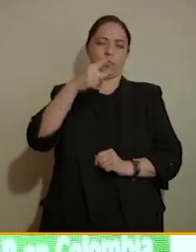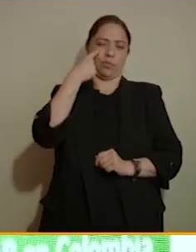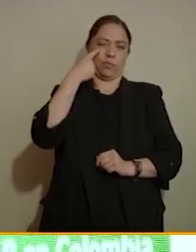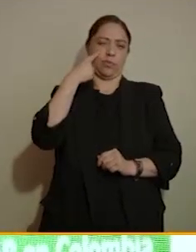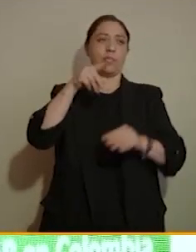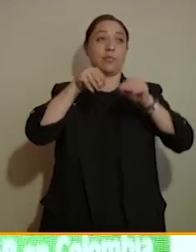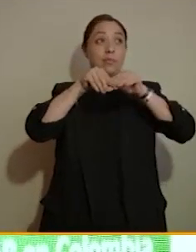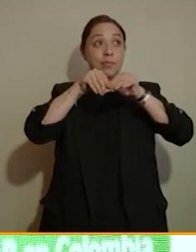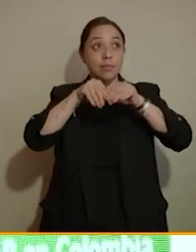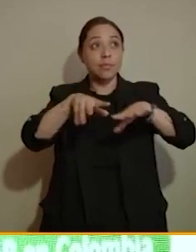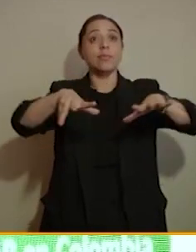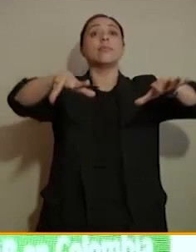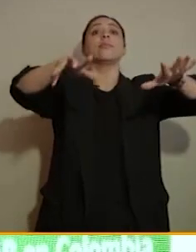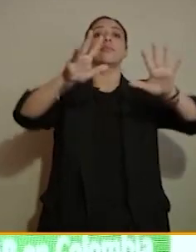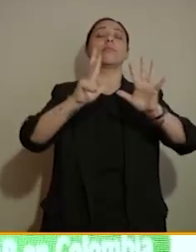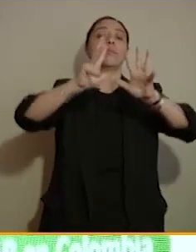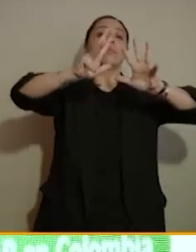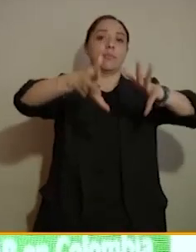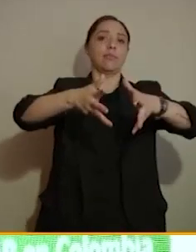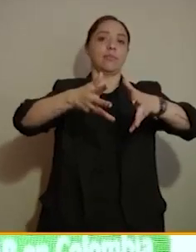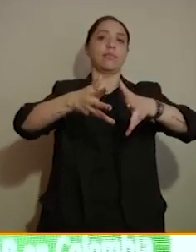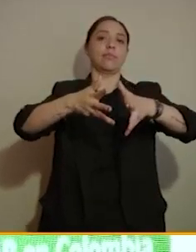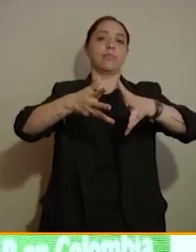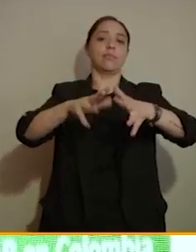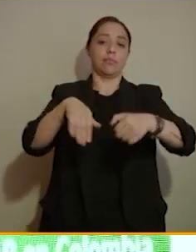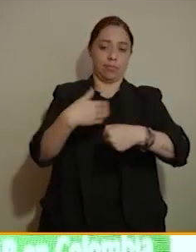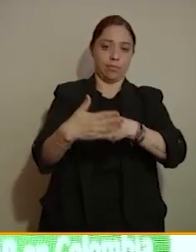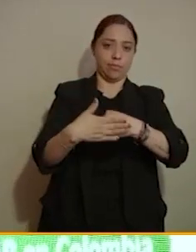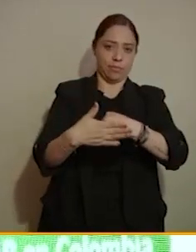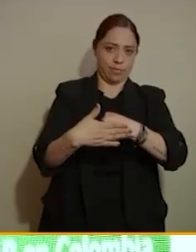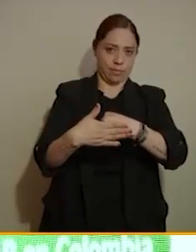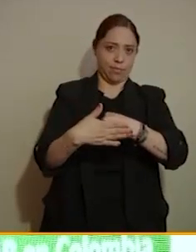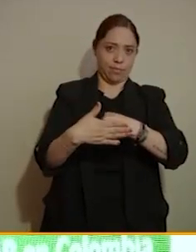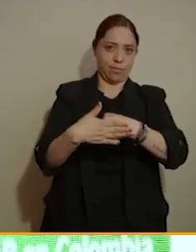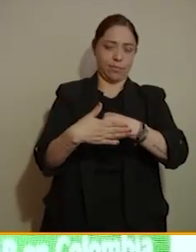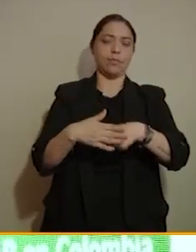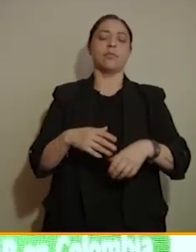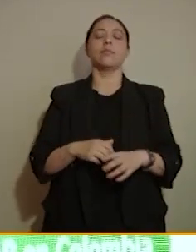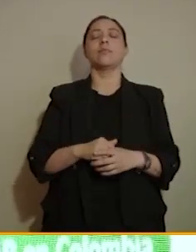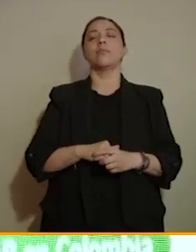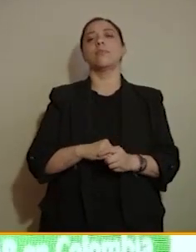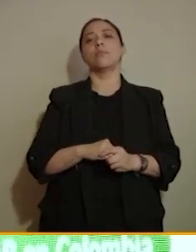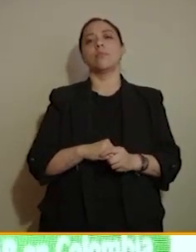está anunciada ya para los próximos meses. Veremos en estos